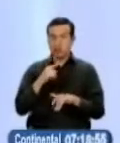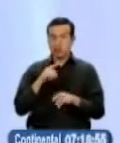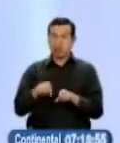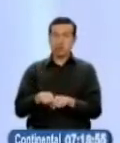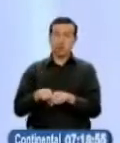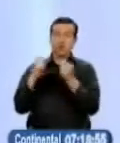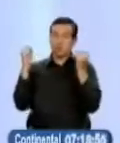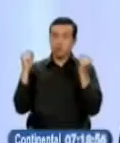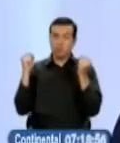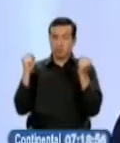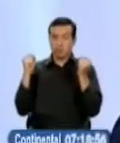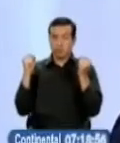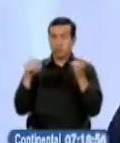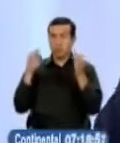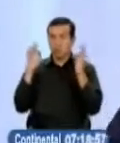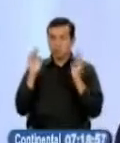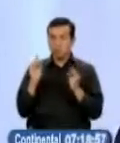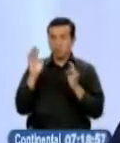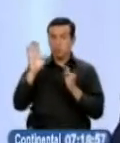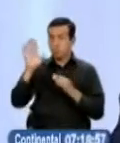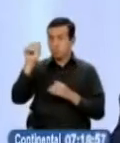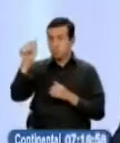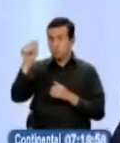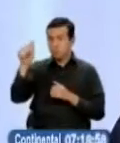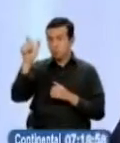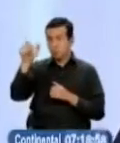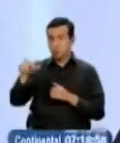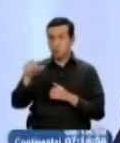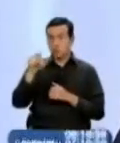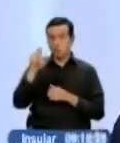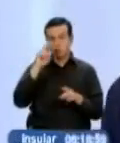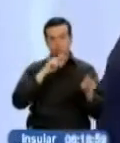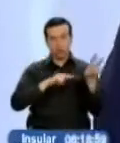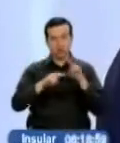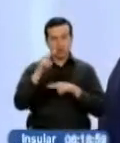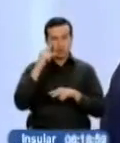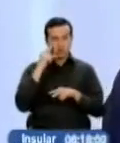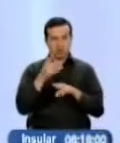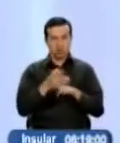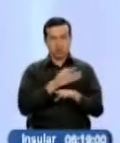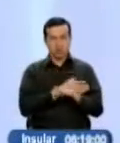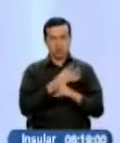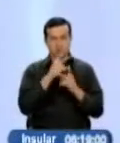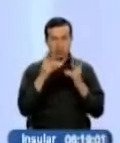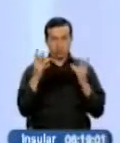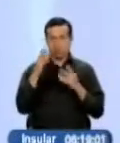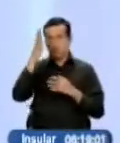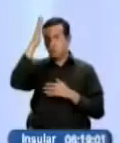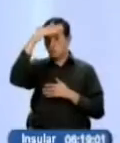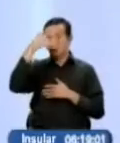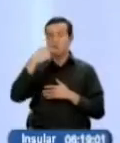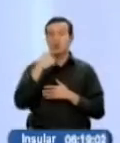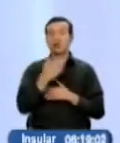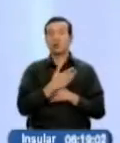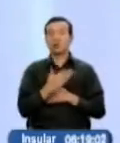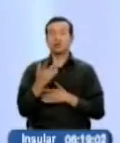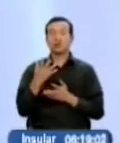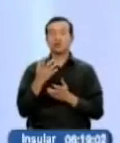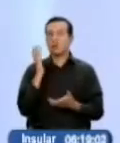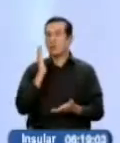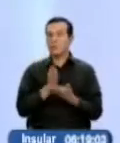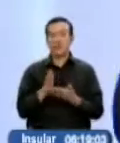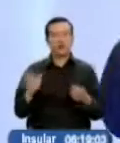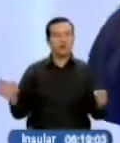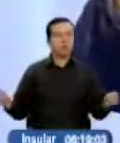ruptura con la posibilidad que él mismo, Fukuyama, había analizado antes del fin de la historia. Trump llega a